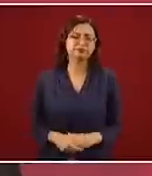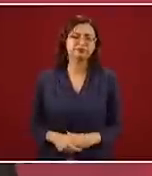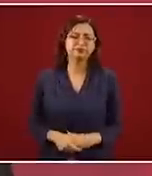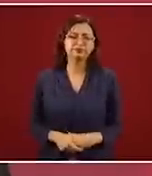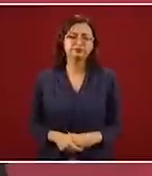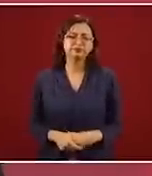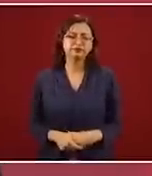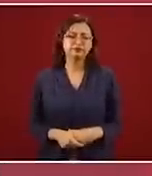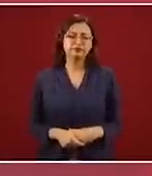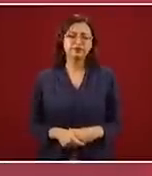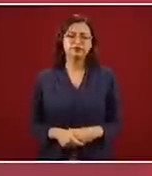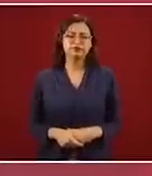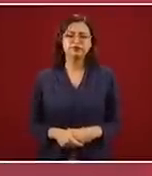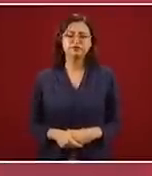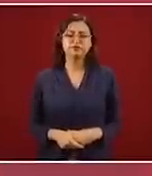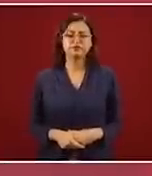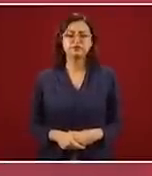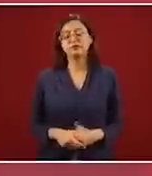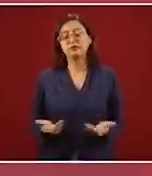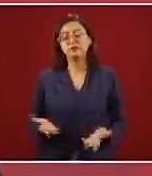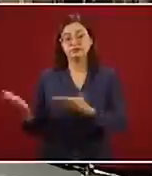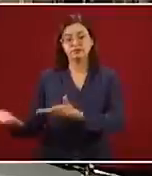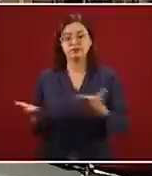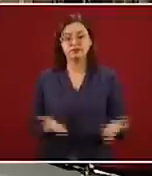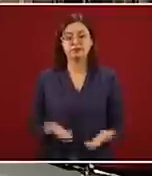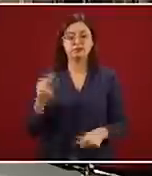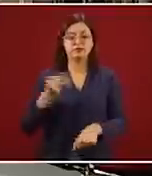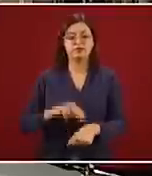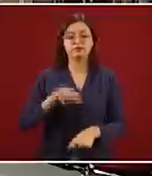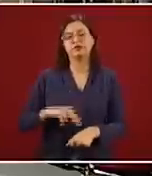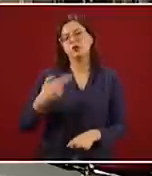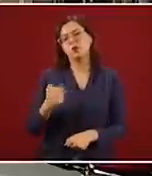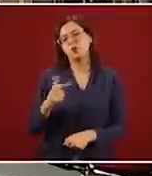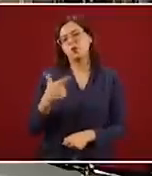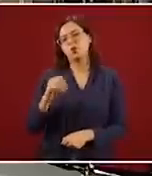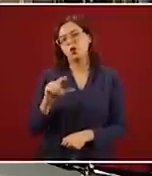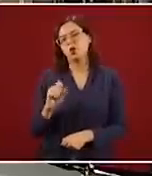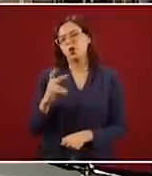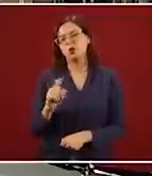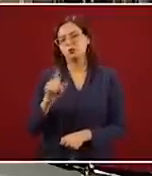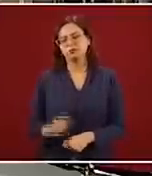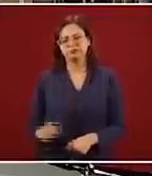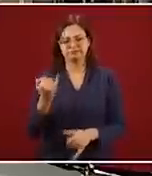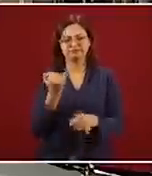a pedirle al doctor Hugo López-Gatell que nos informe de cómo vamos.